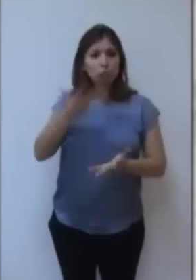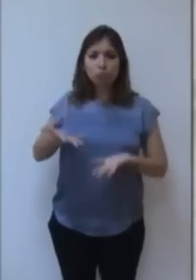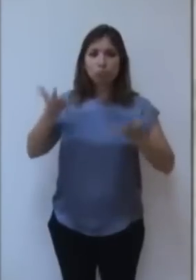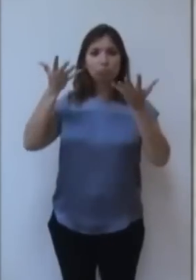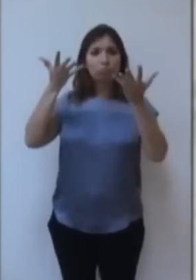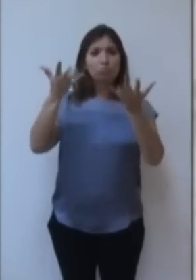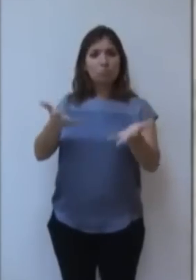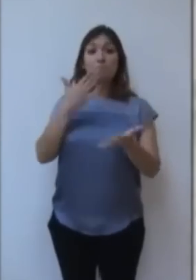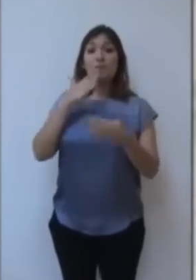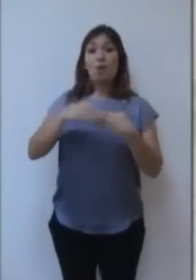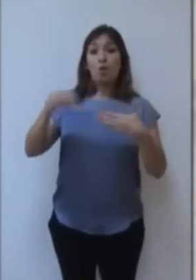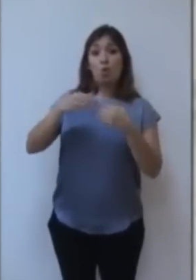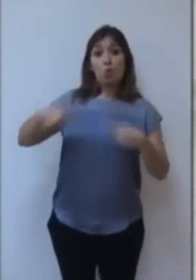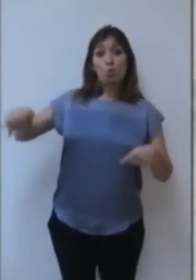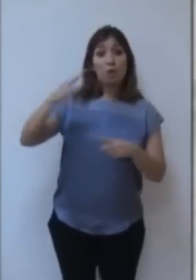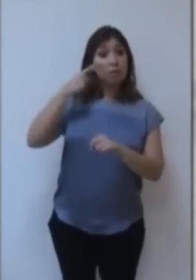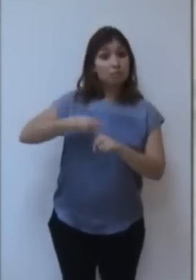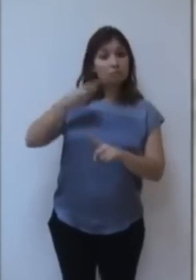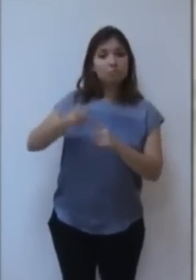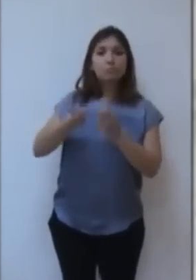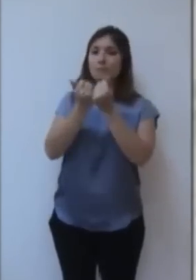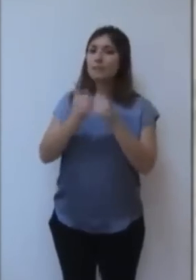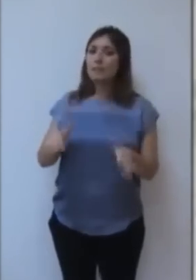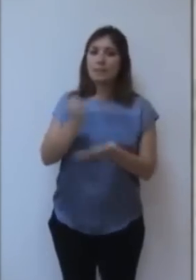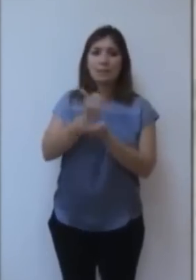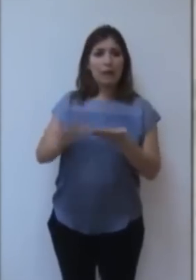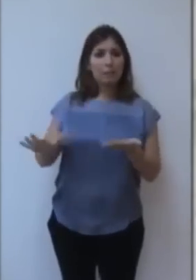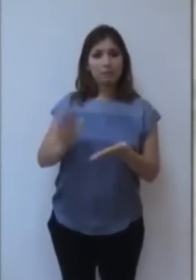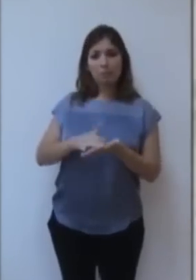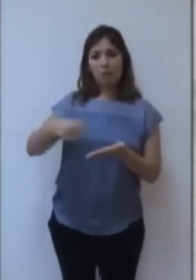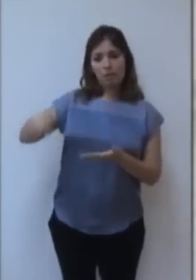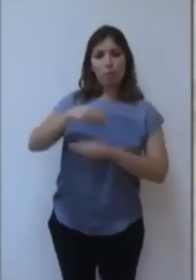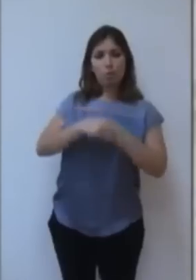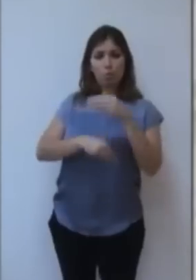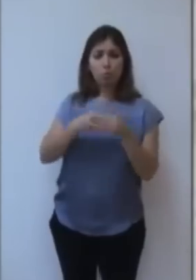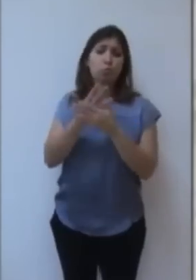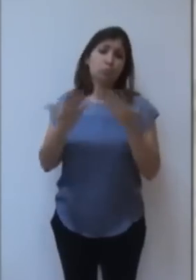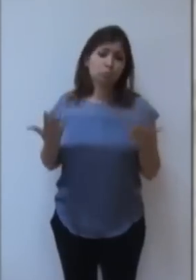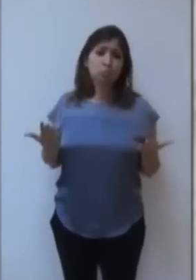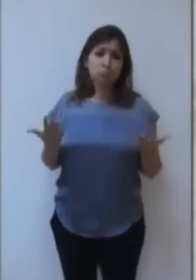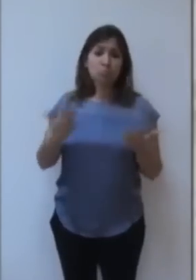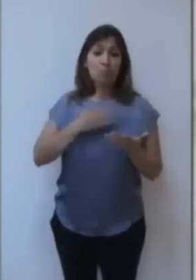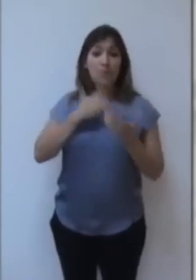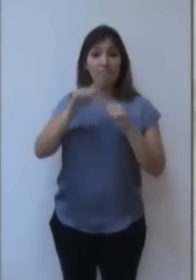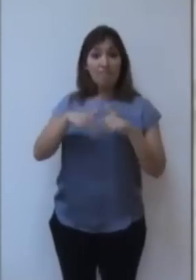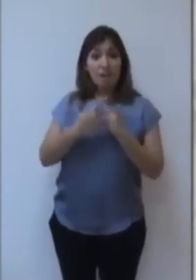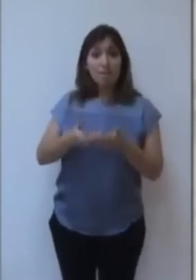disposición de los usuarios finales de forma gratuita a través de las redes, y eso pues para las familias de las personas con